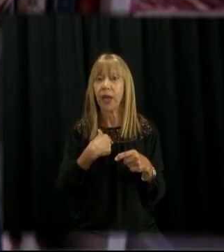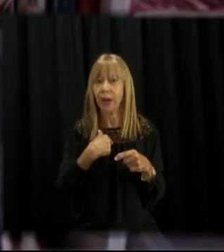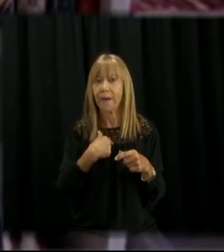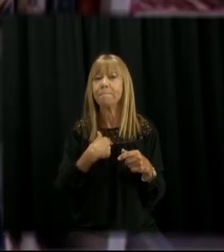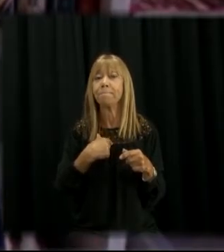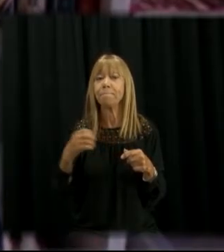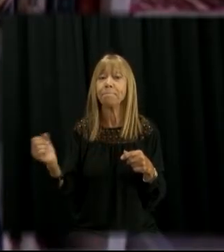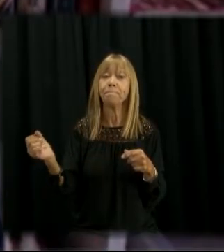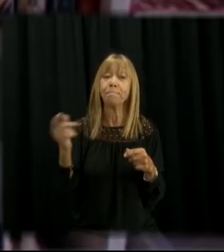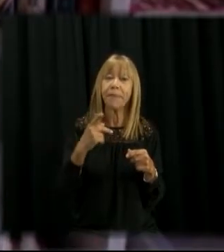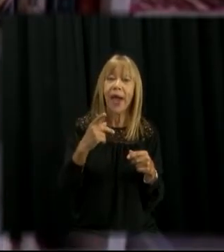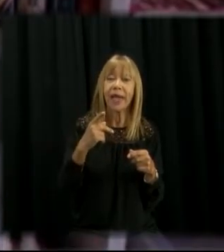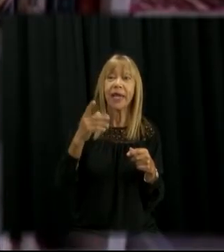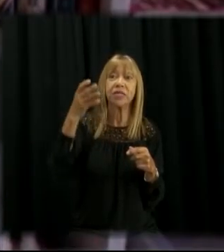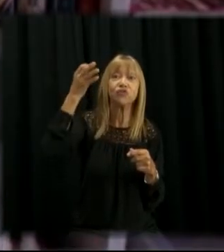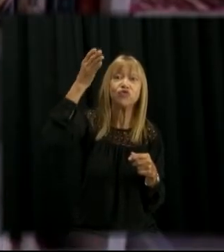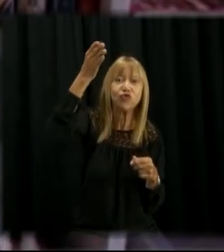estamos